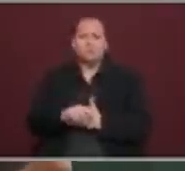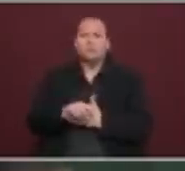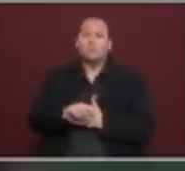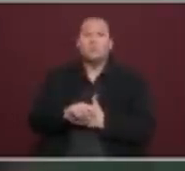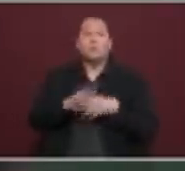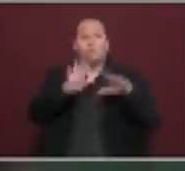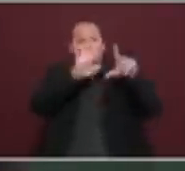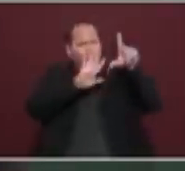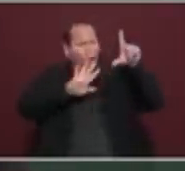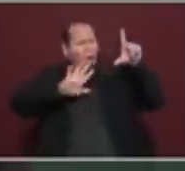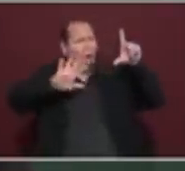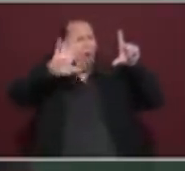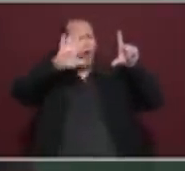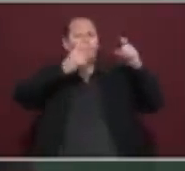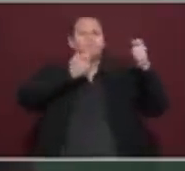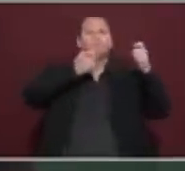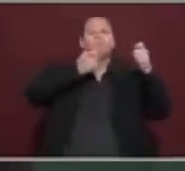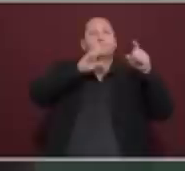territoriales